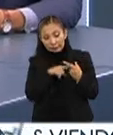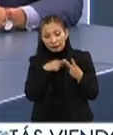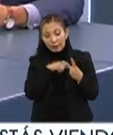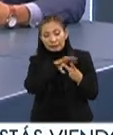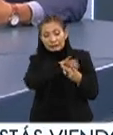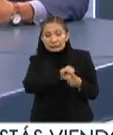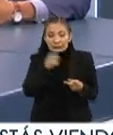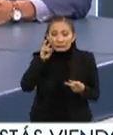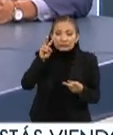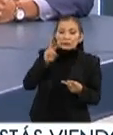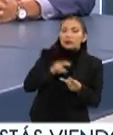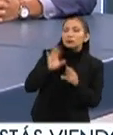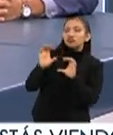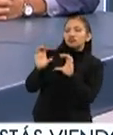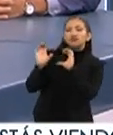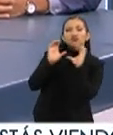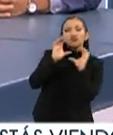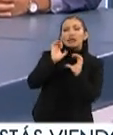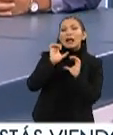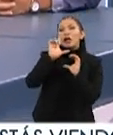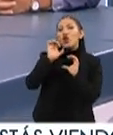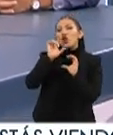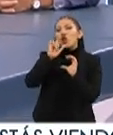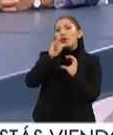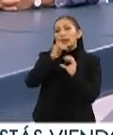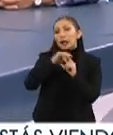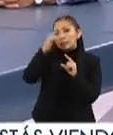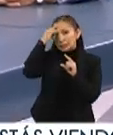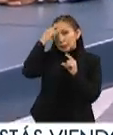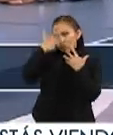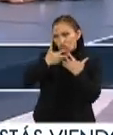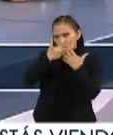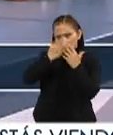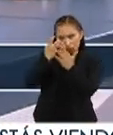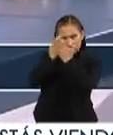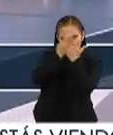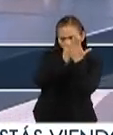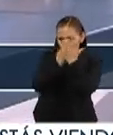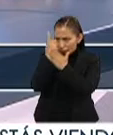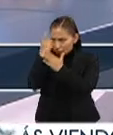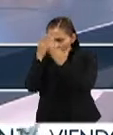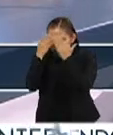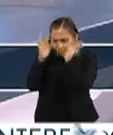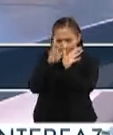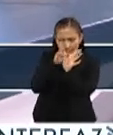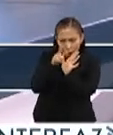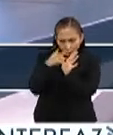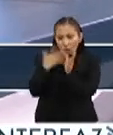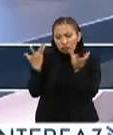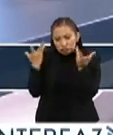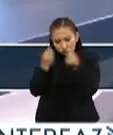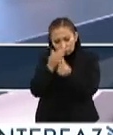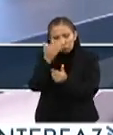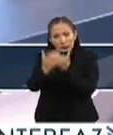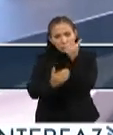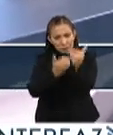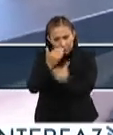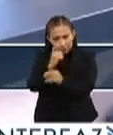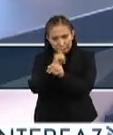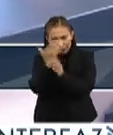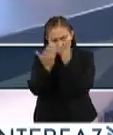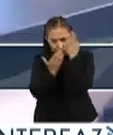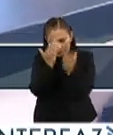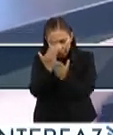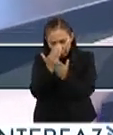un gusto por la ecología, claro, tiene que tener un pensamiento crítico para poder tener mejor cabida y mejor desarrollo durante la